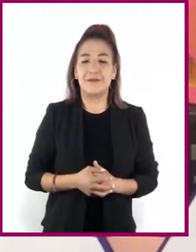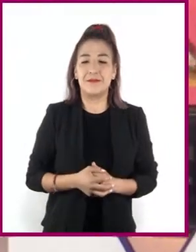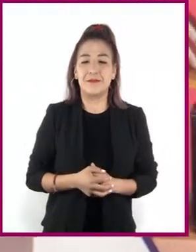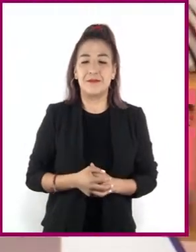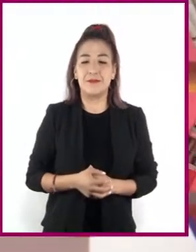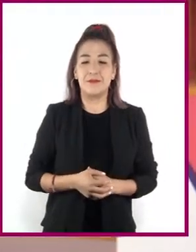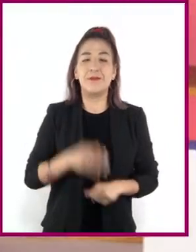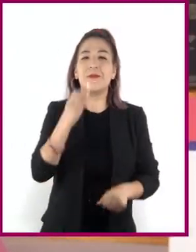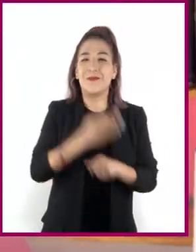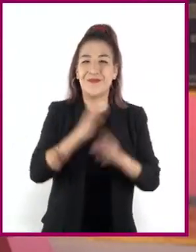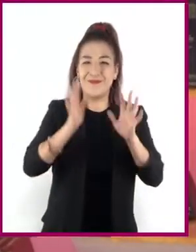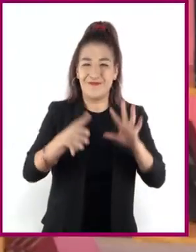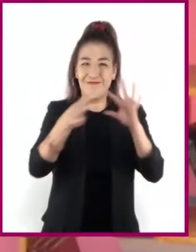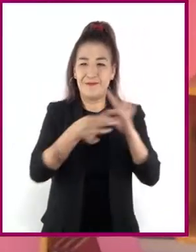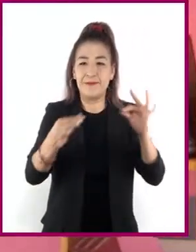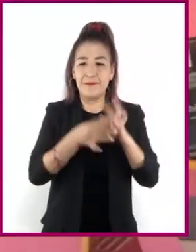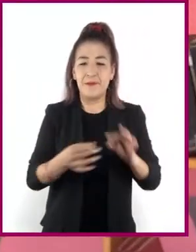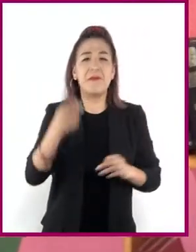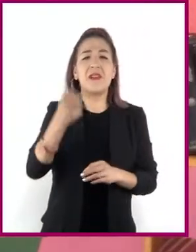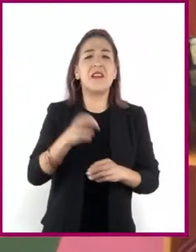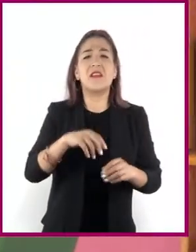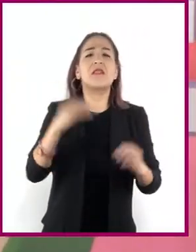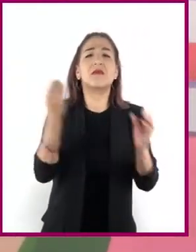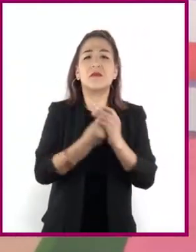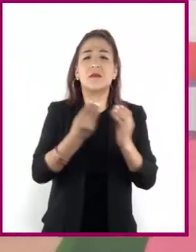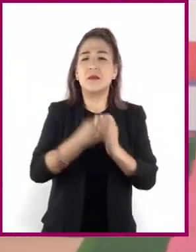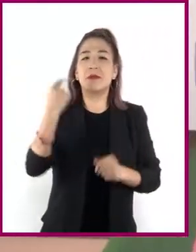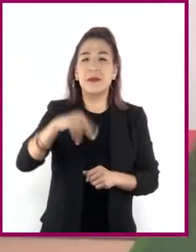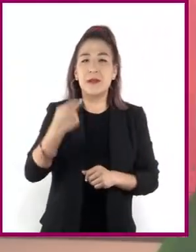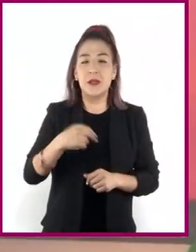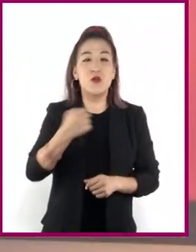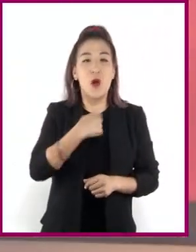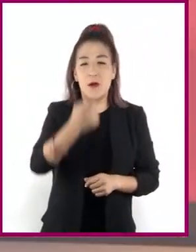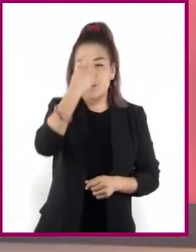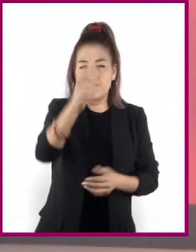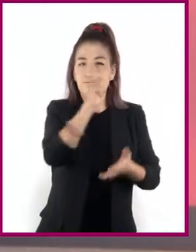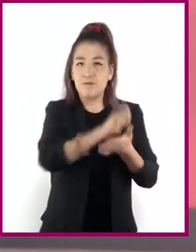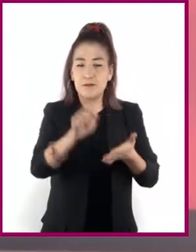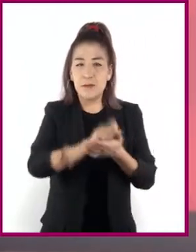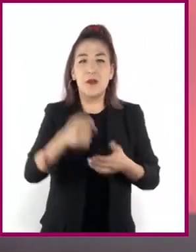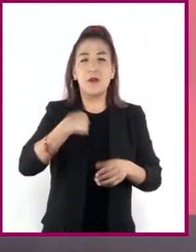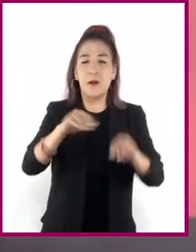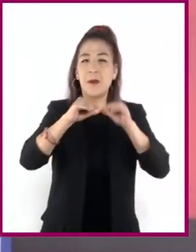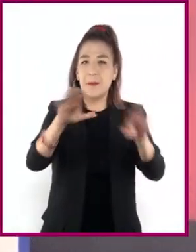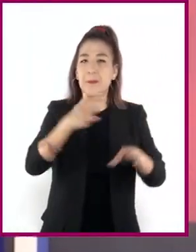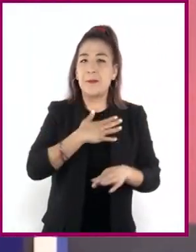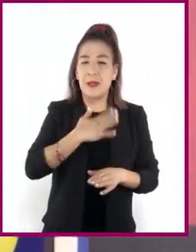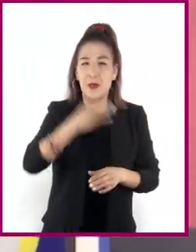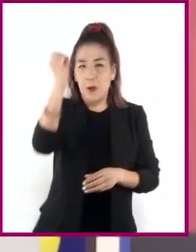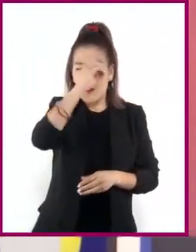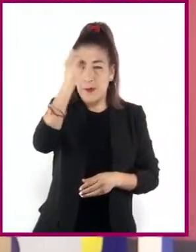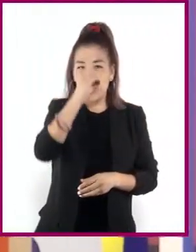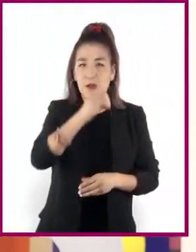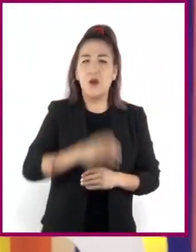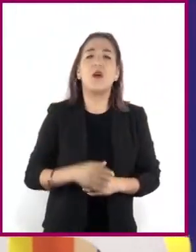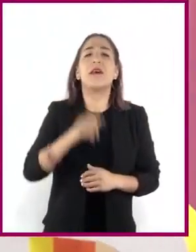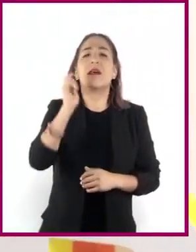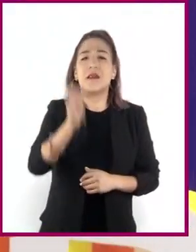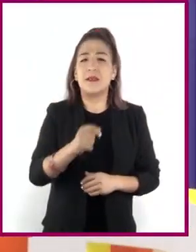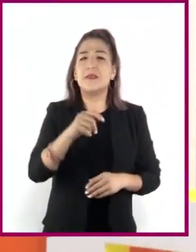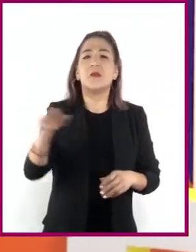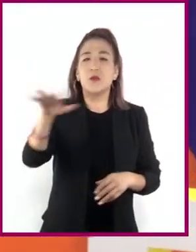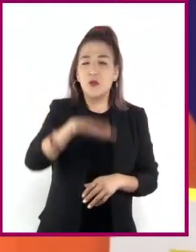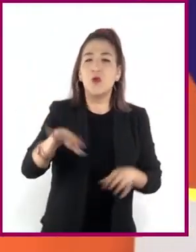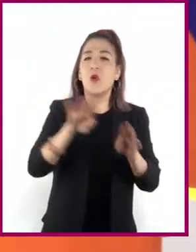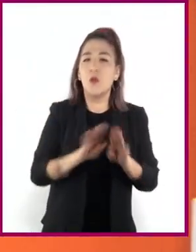como mencionamos esta sesión lleva por título editó y publicó mi artículo de opinión y como es de esperarse iremos